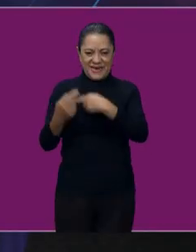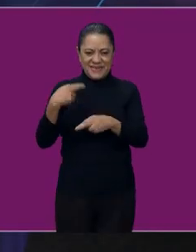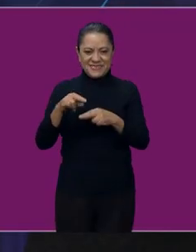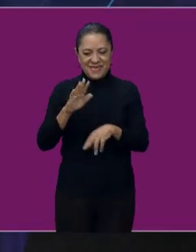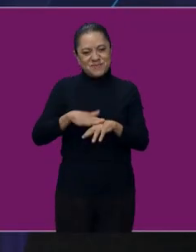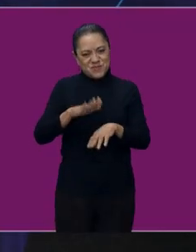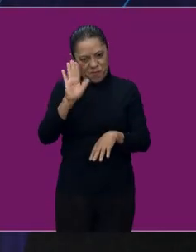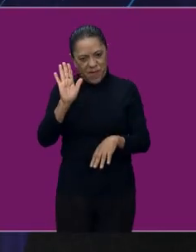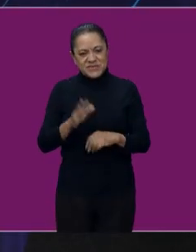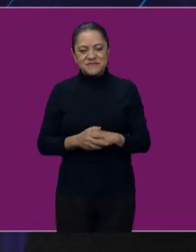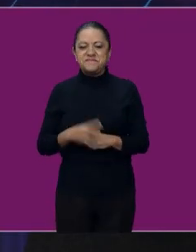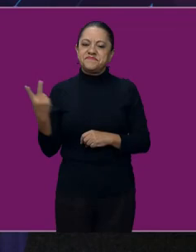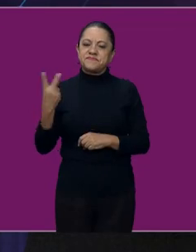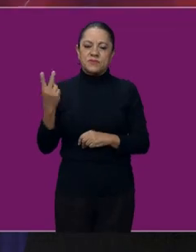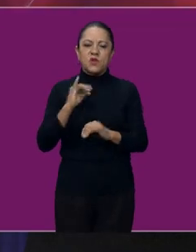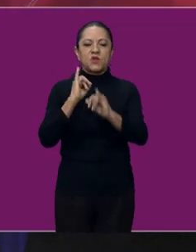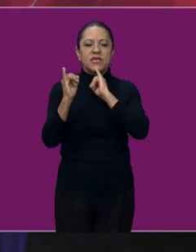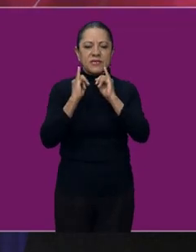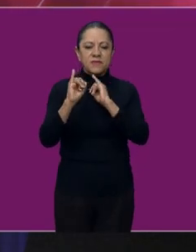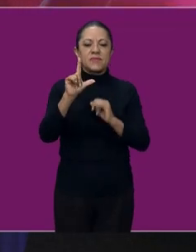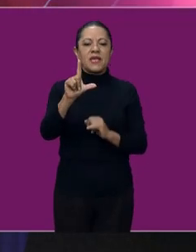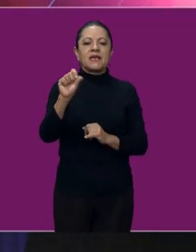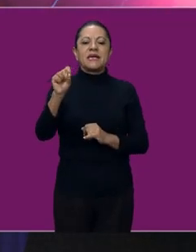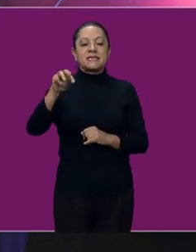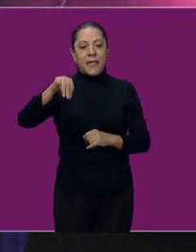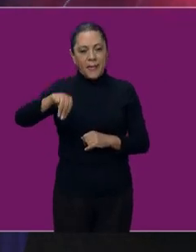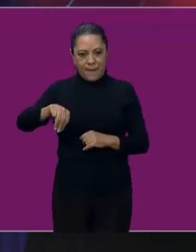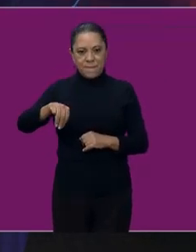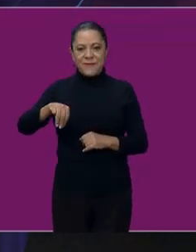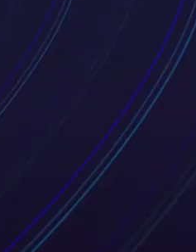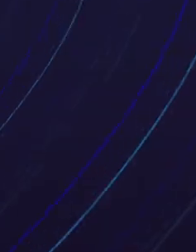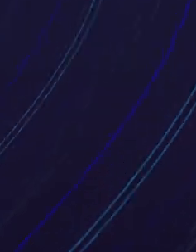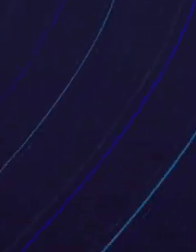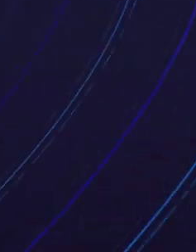ambas son intérpretes de la lengua de señas